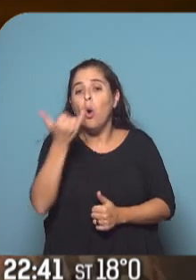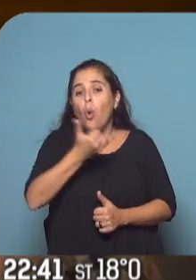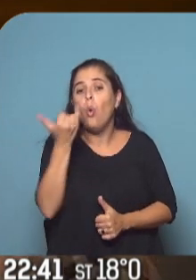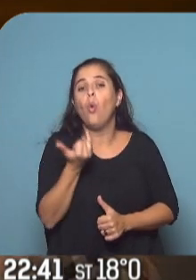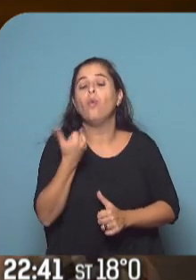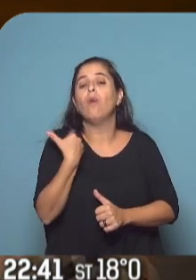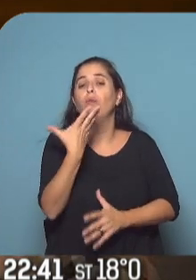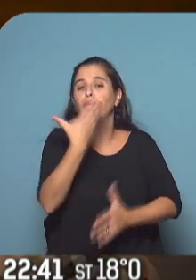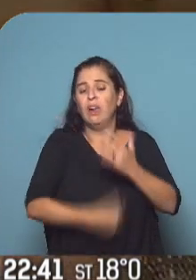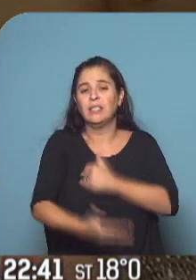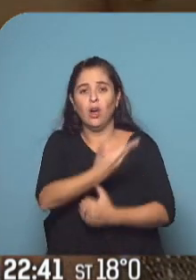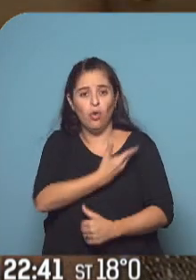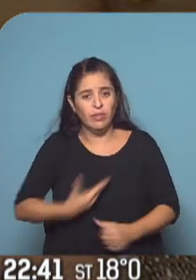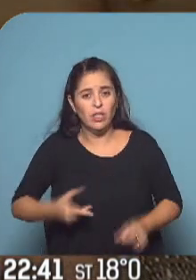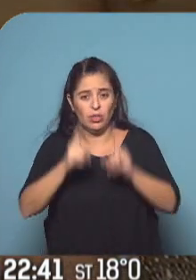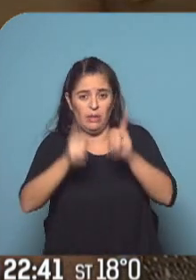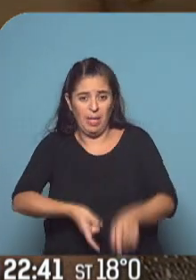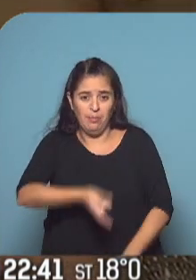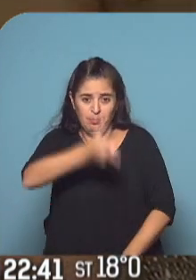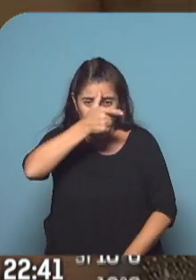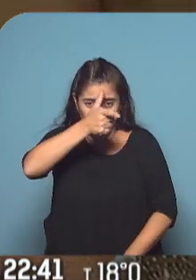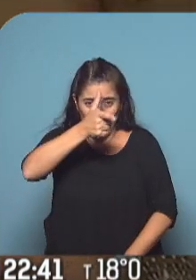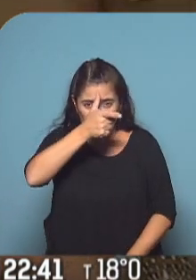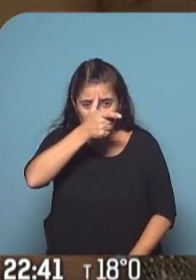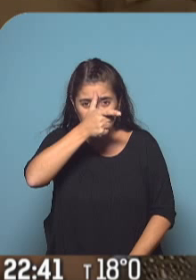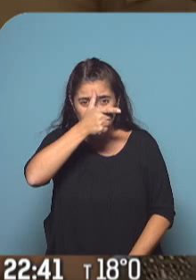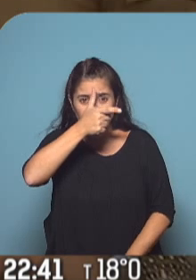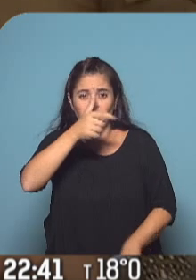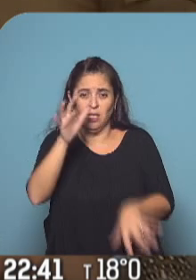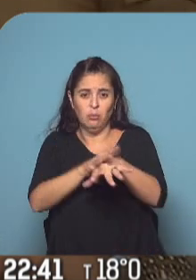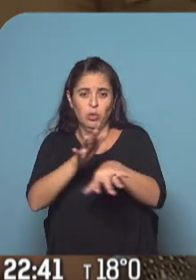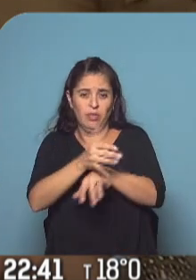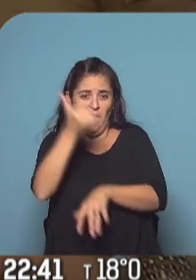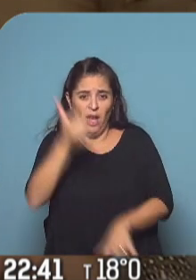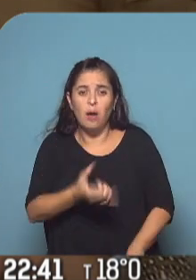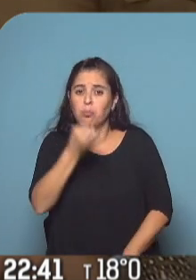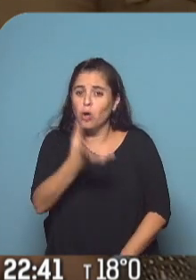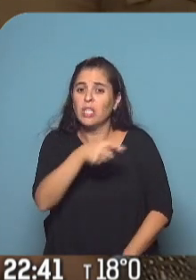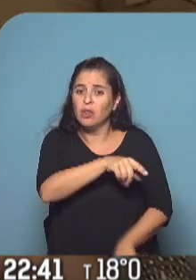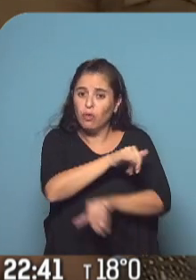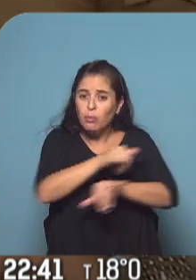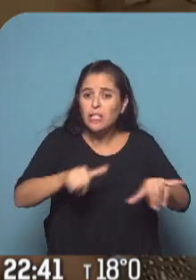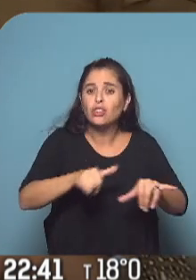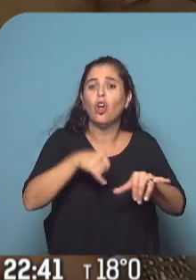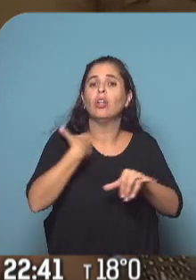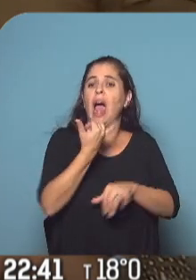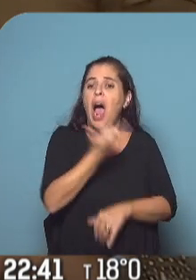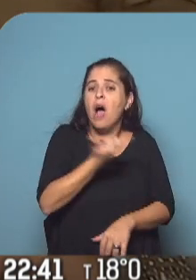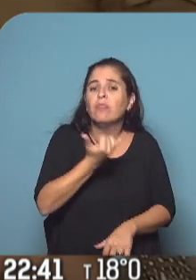we have to take responsibility because unfortunately, if the sharing of